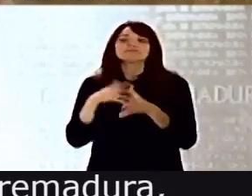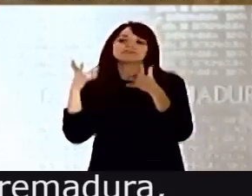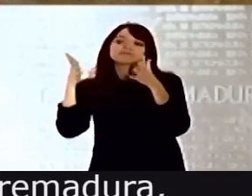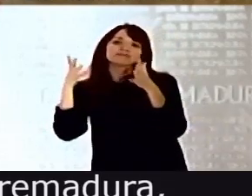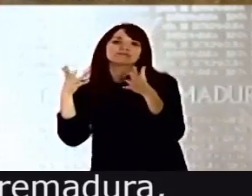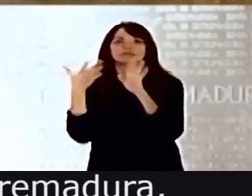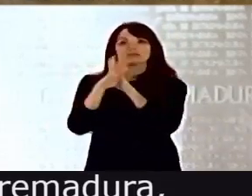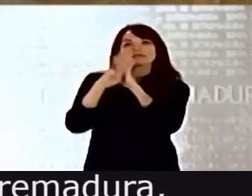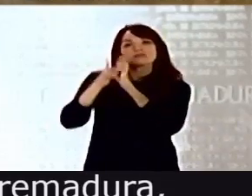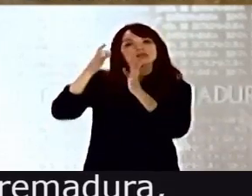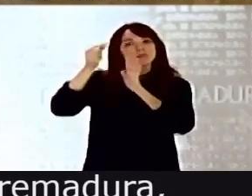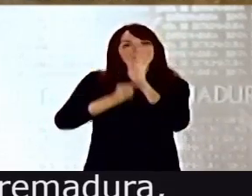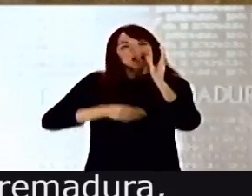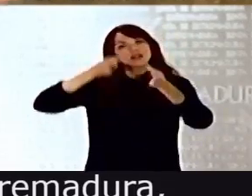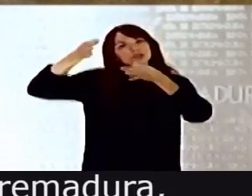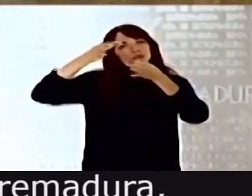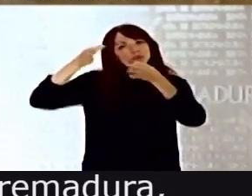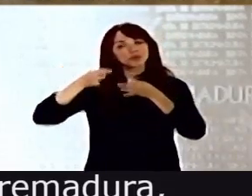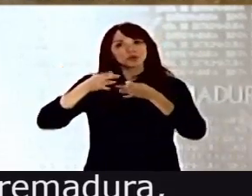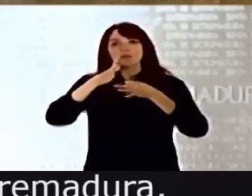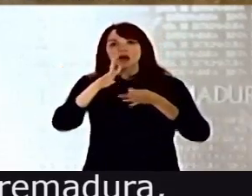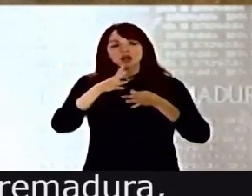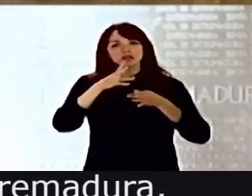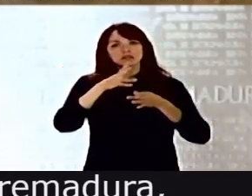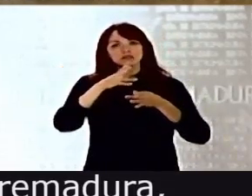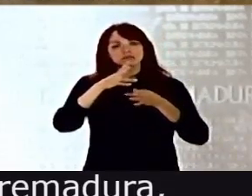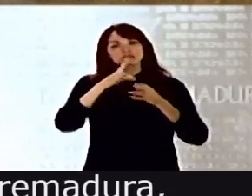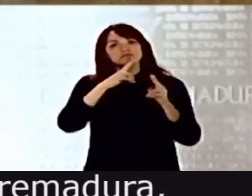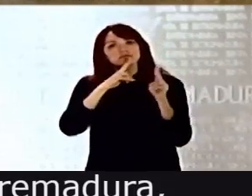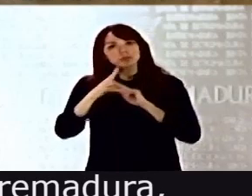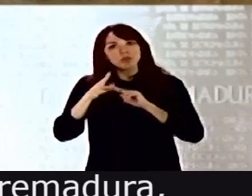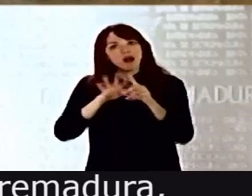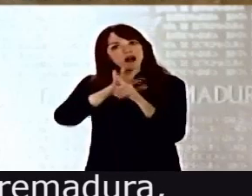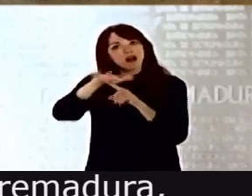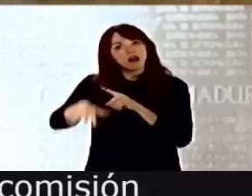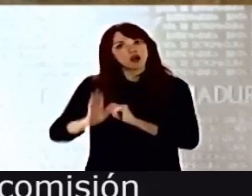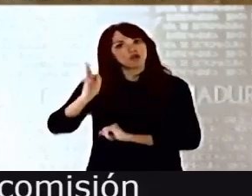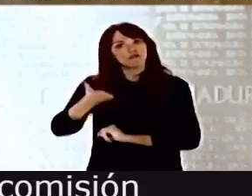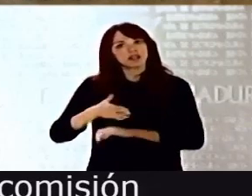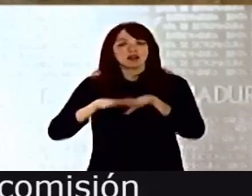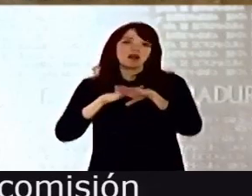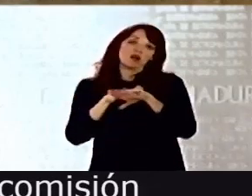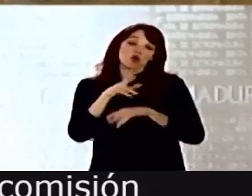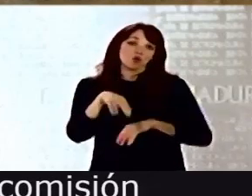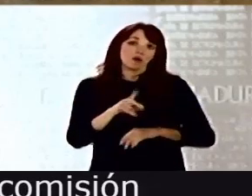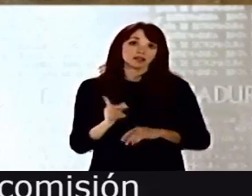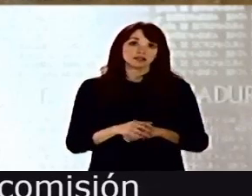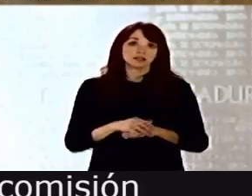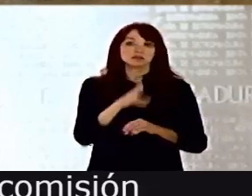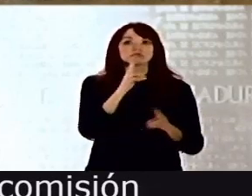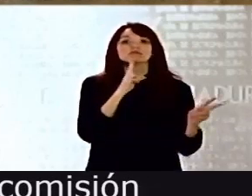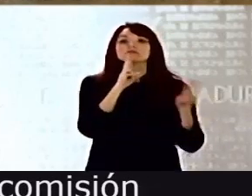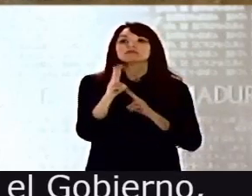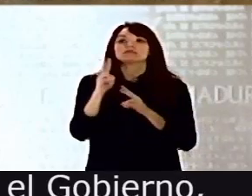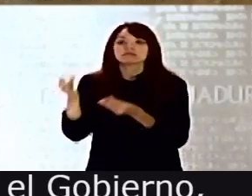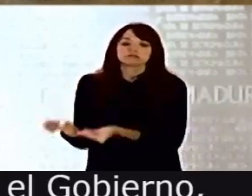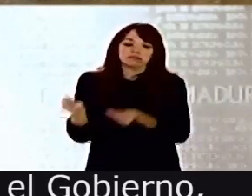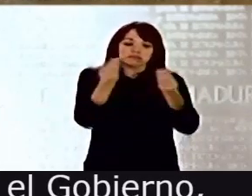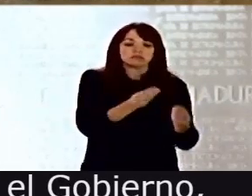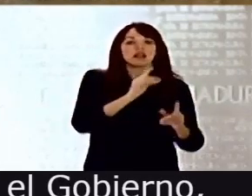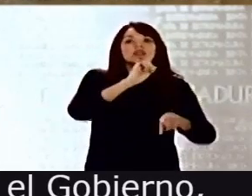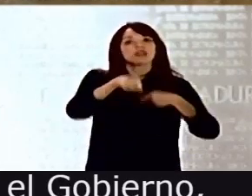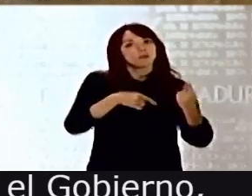medidas, sus respuestas no son vinculantes para el Gobierno. Es decir, todas las propuestas que de ahí se emanen se trasladarán luego al Consejo